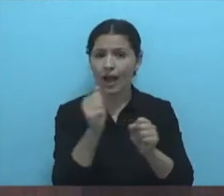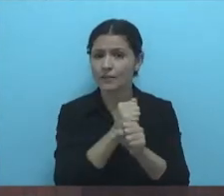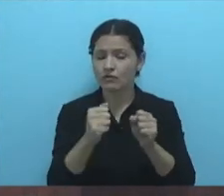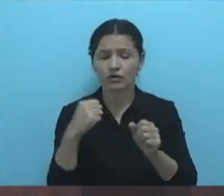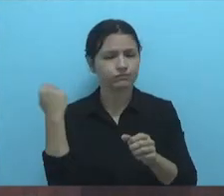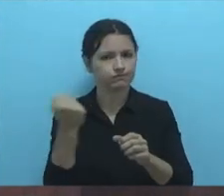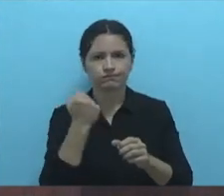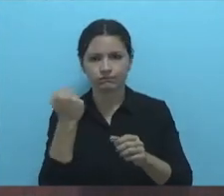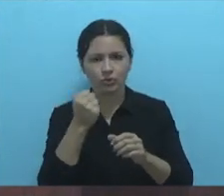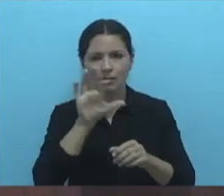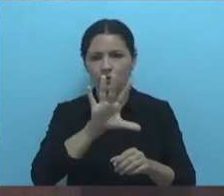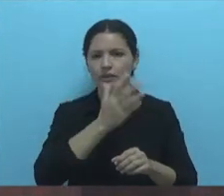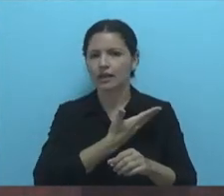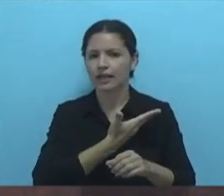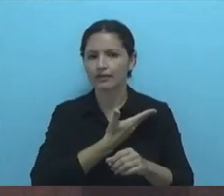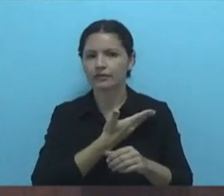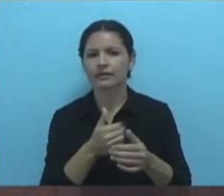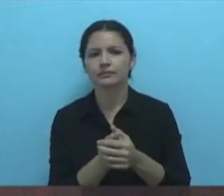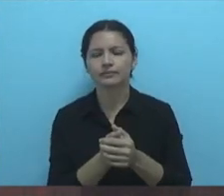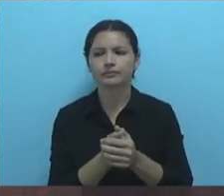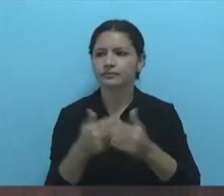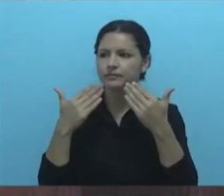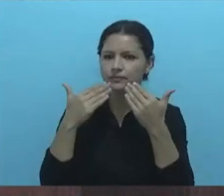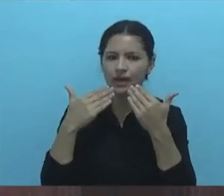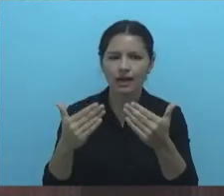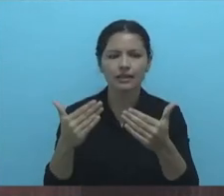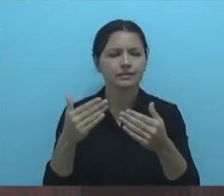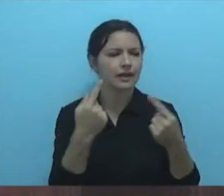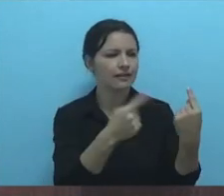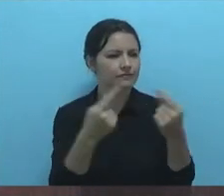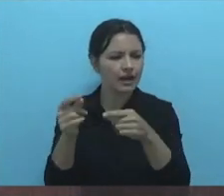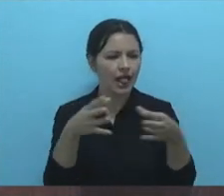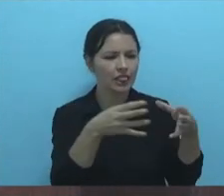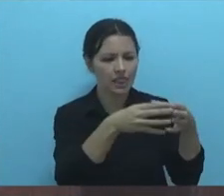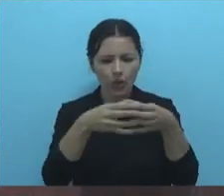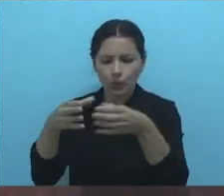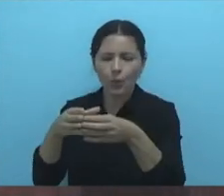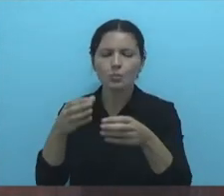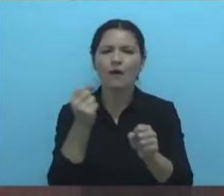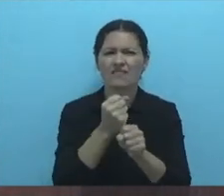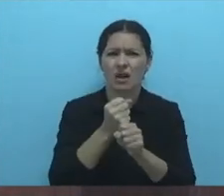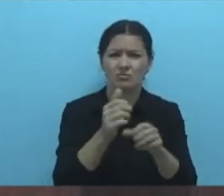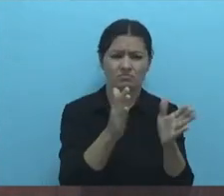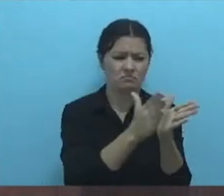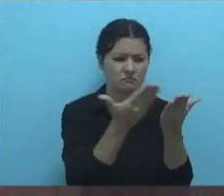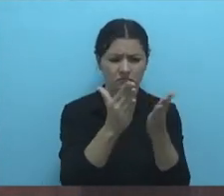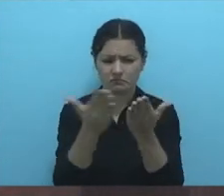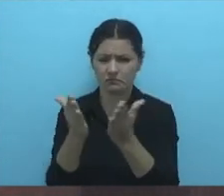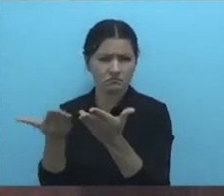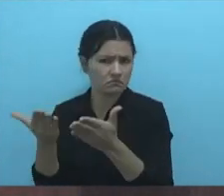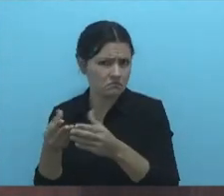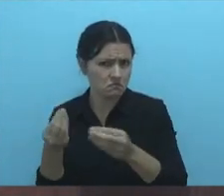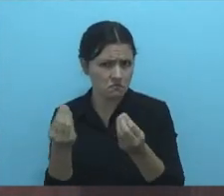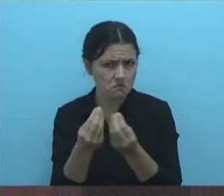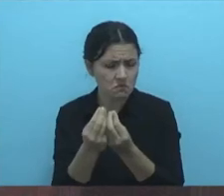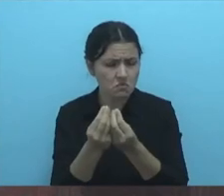importante para la provincia de Santa Fe agradecer el trabajo conjunto en las comisiones de todos los expedientes que había en esta cámara Porque estamos tratando